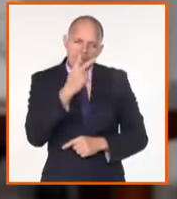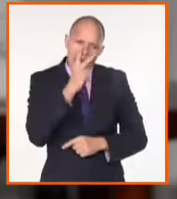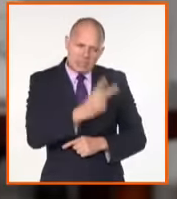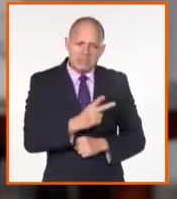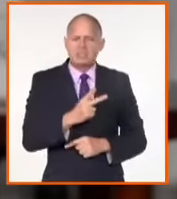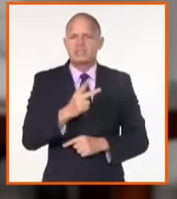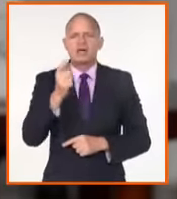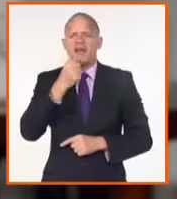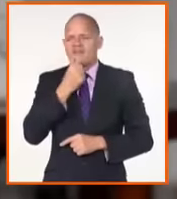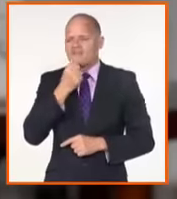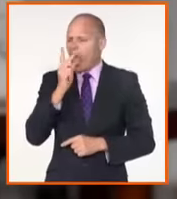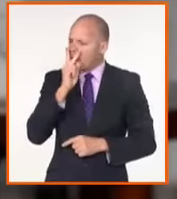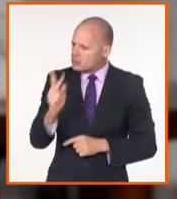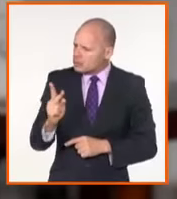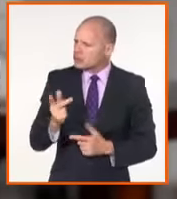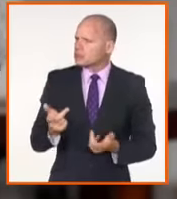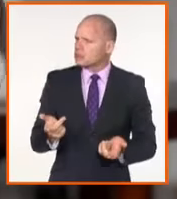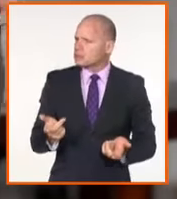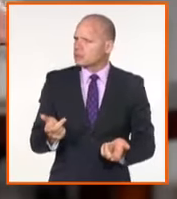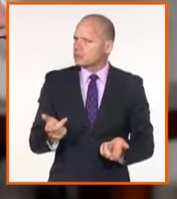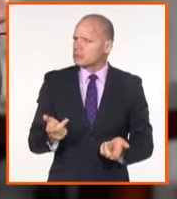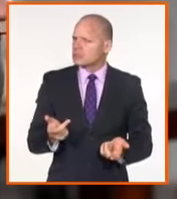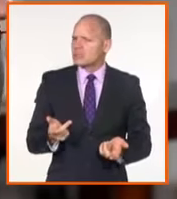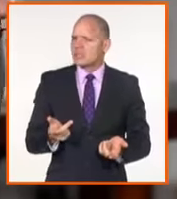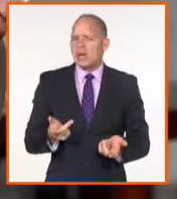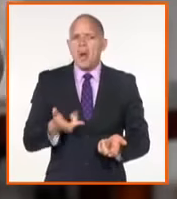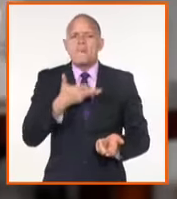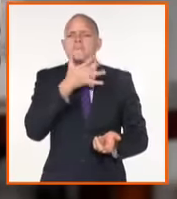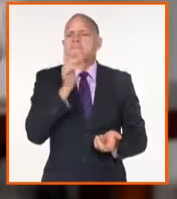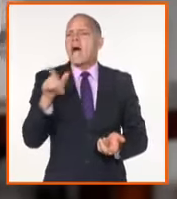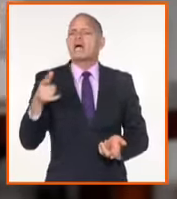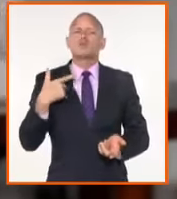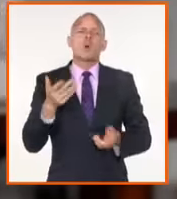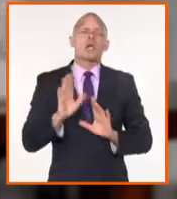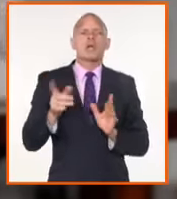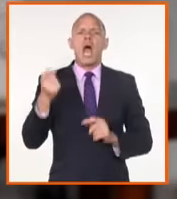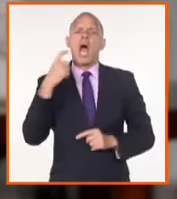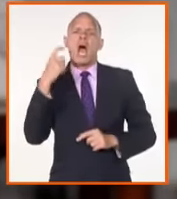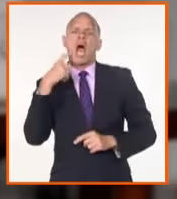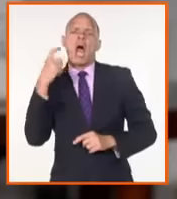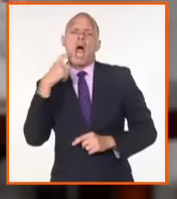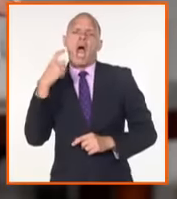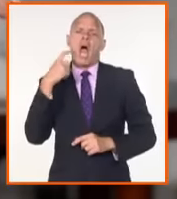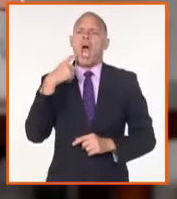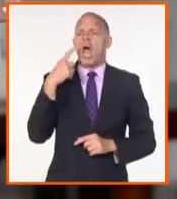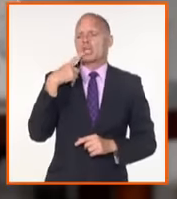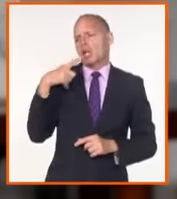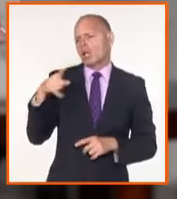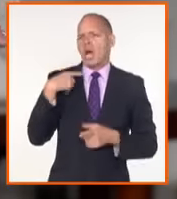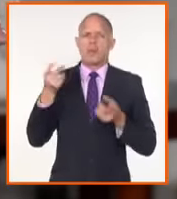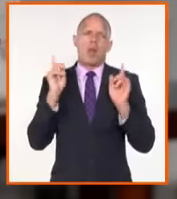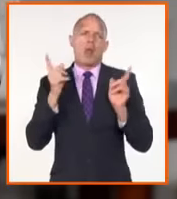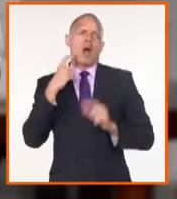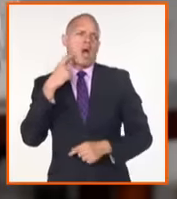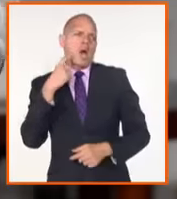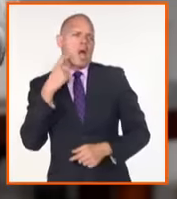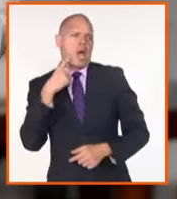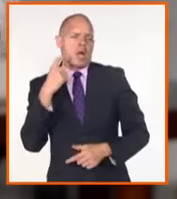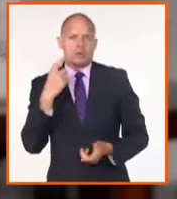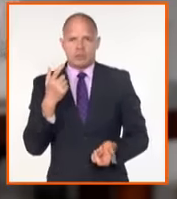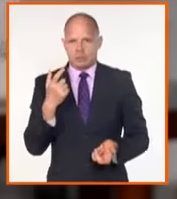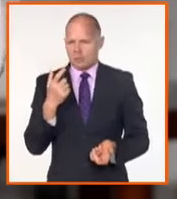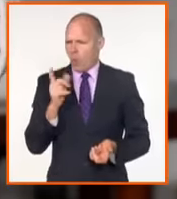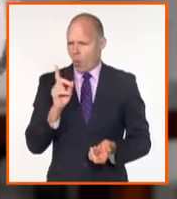a veces parece que es un discurso político, pero que tienen contenido concreto en la realidad. Es